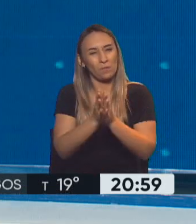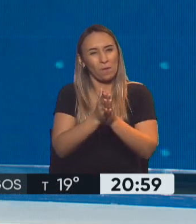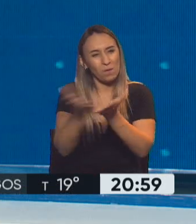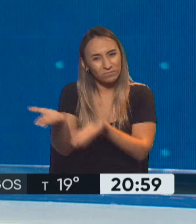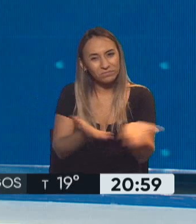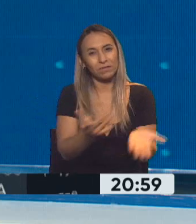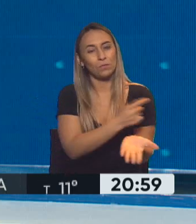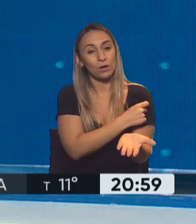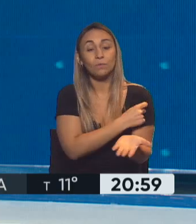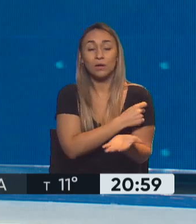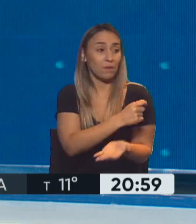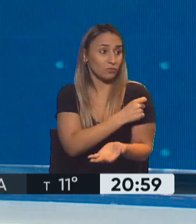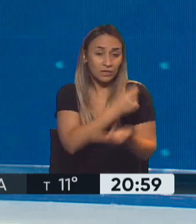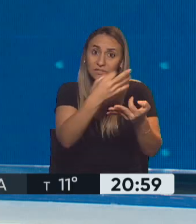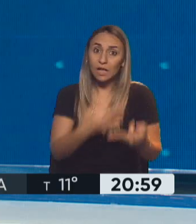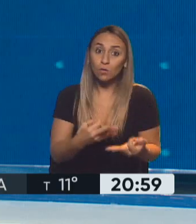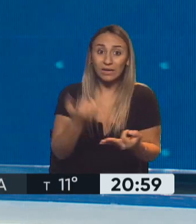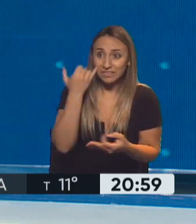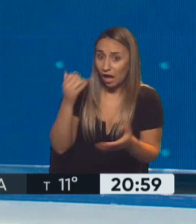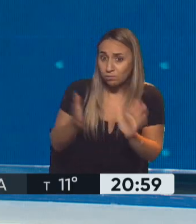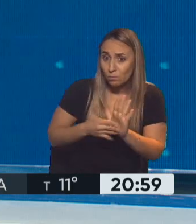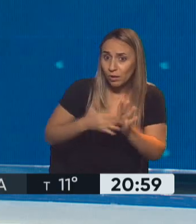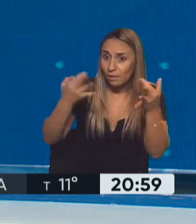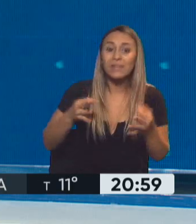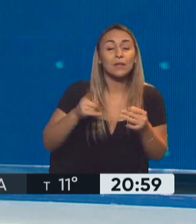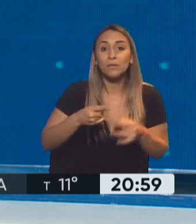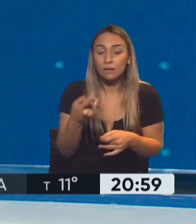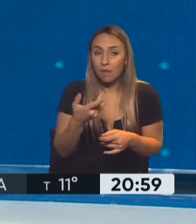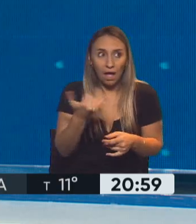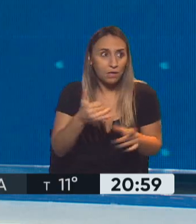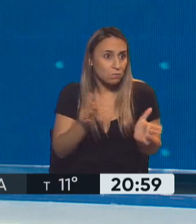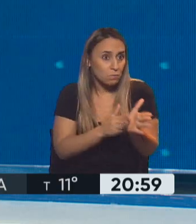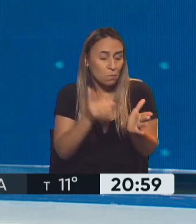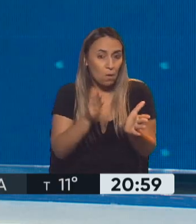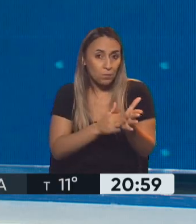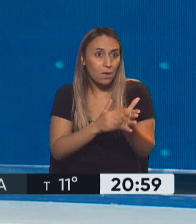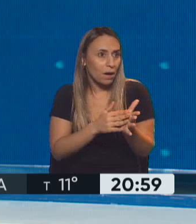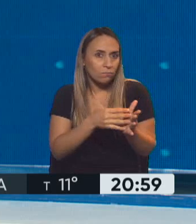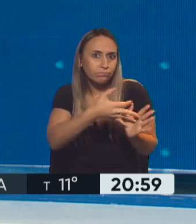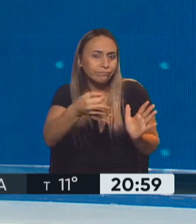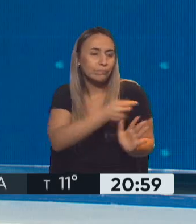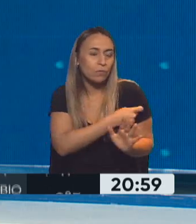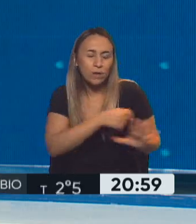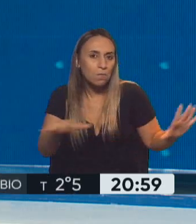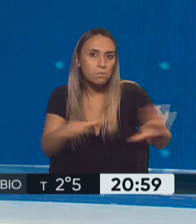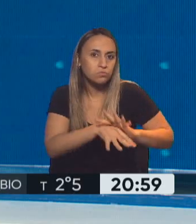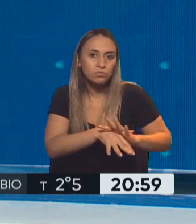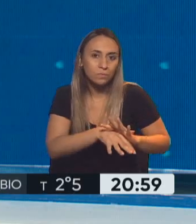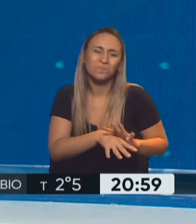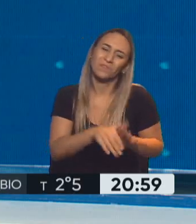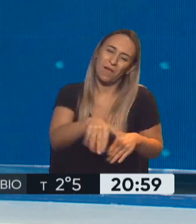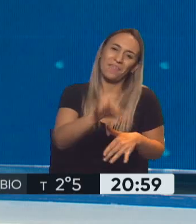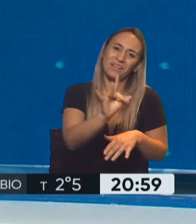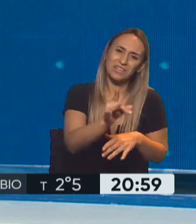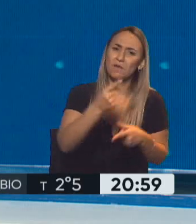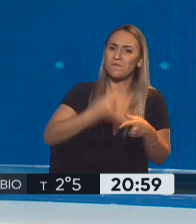vacunas son seguras y está demostrado que si vas efe y claro entonces bueno que nada ahora viene diciembre vienen las fiestas